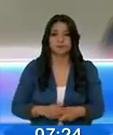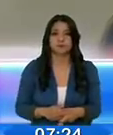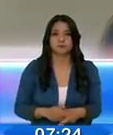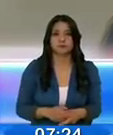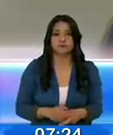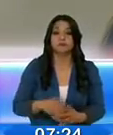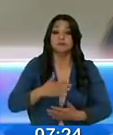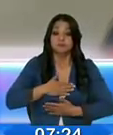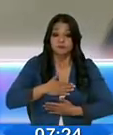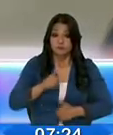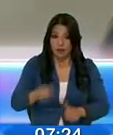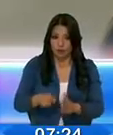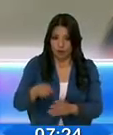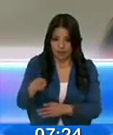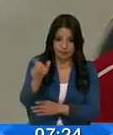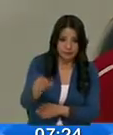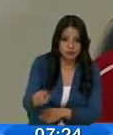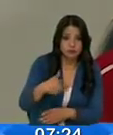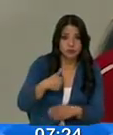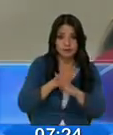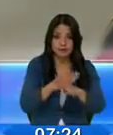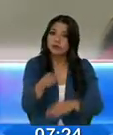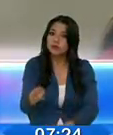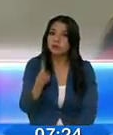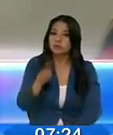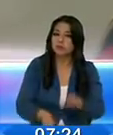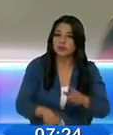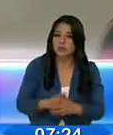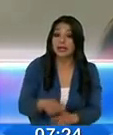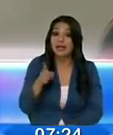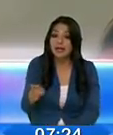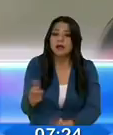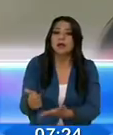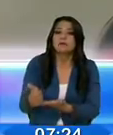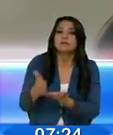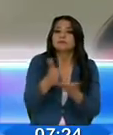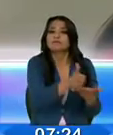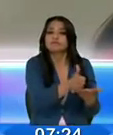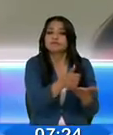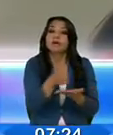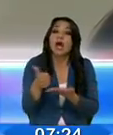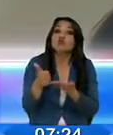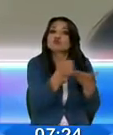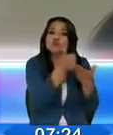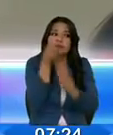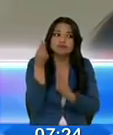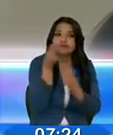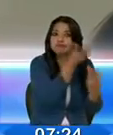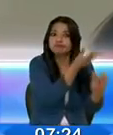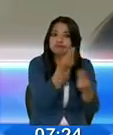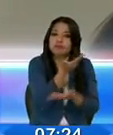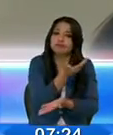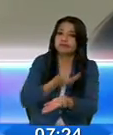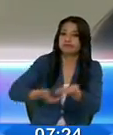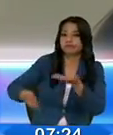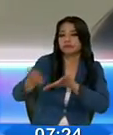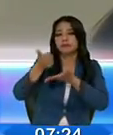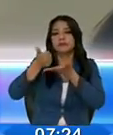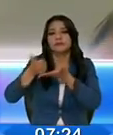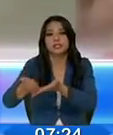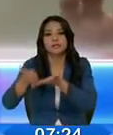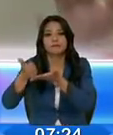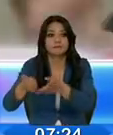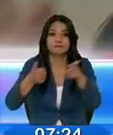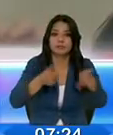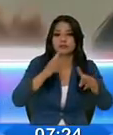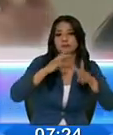defendido no cabe dicha situación porque él fue cooperador eficaz dentro de la presente investigación,